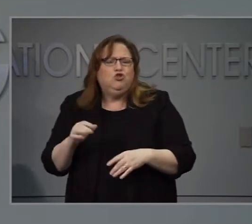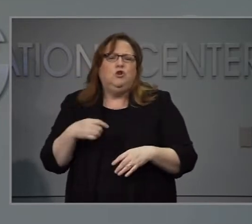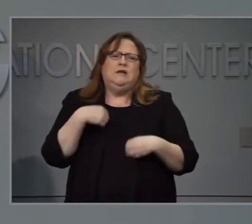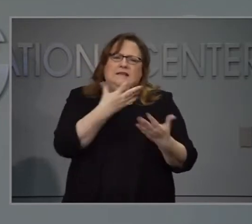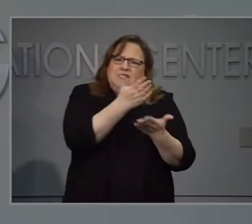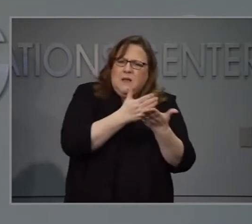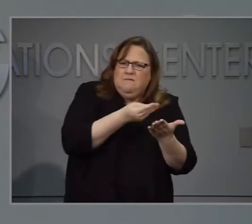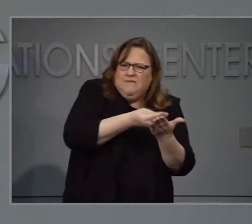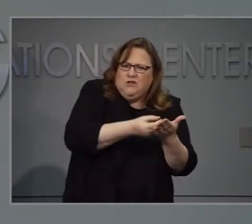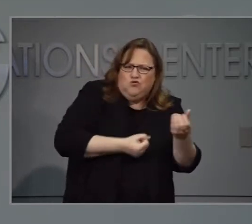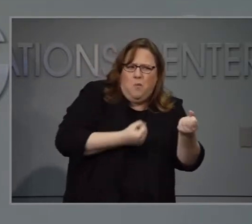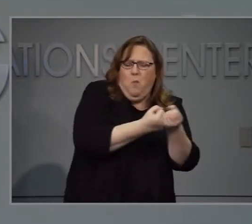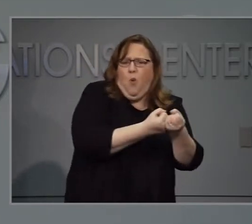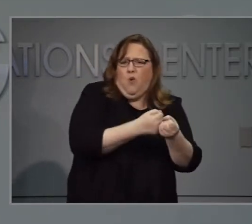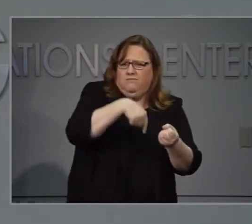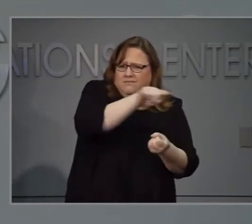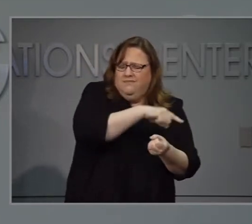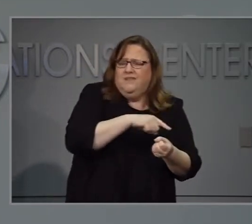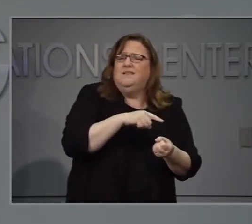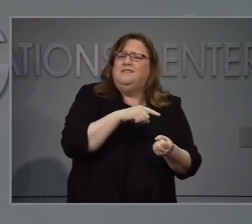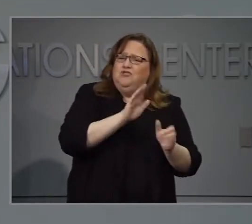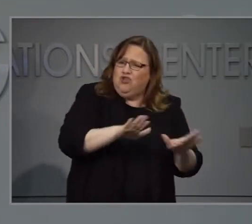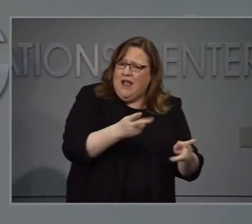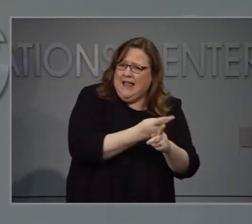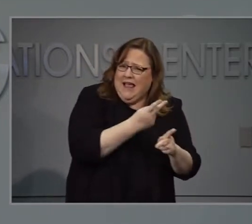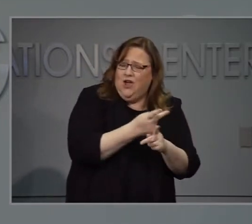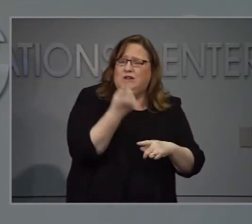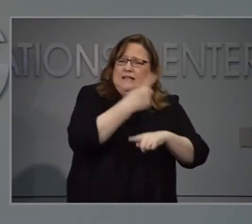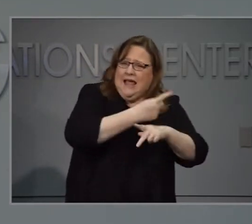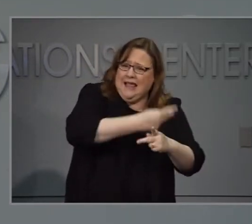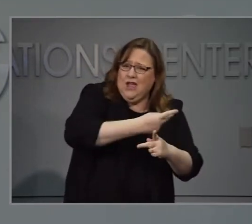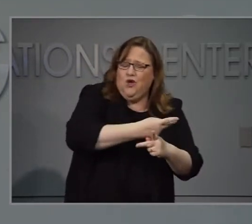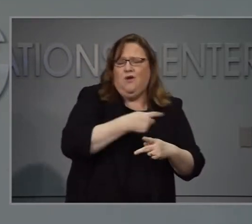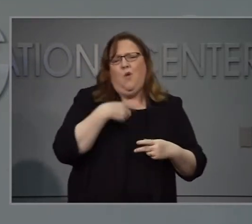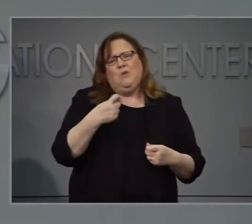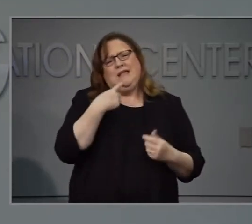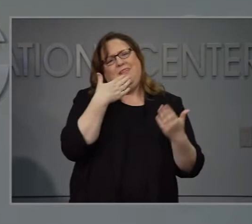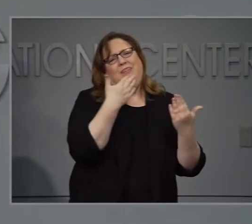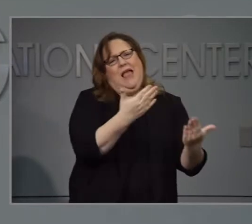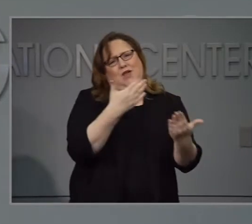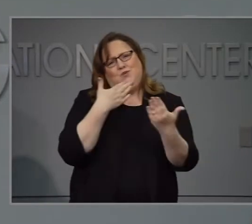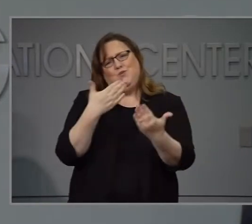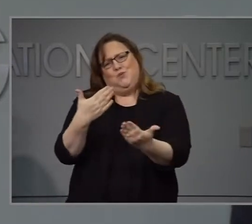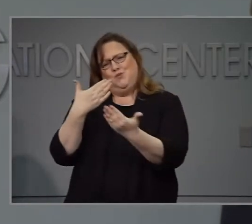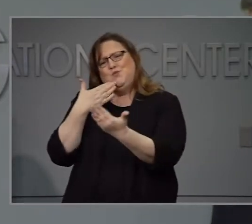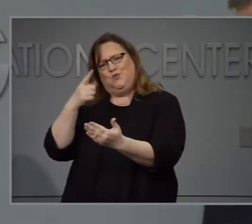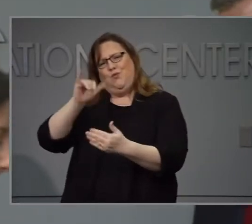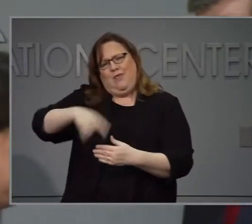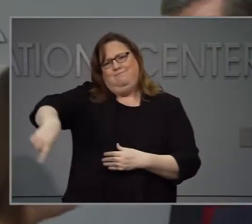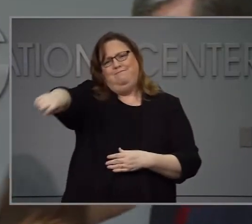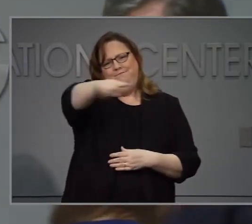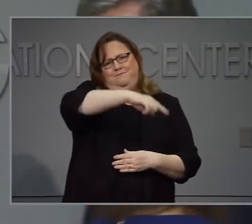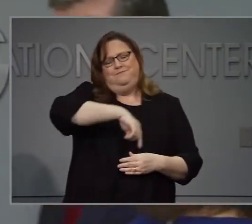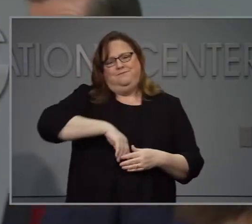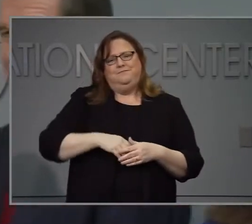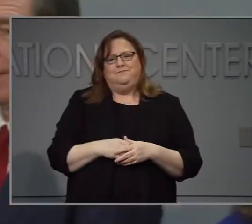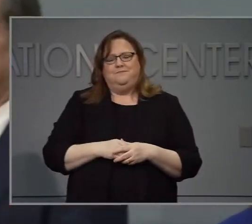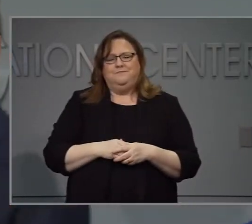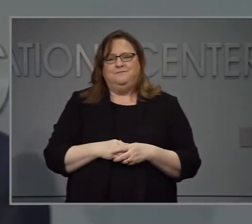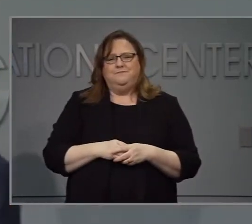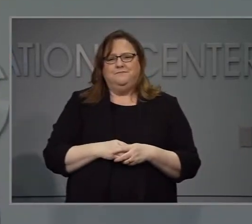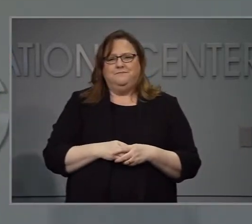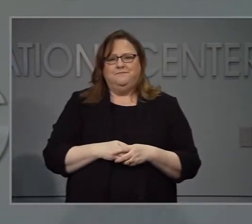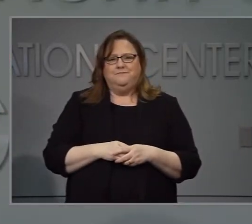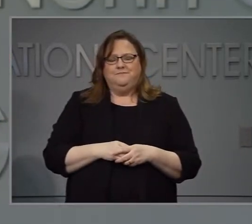bonificaciones a los maestros y apoyo financiero a los programas de atención infantil muchísimas gracias por todo lo que